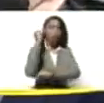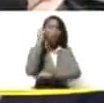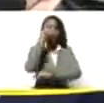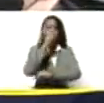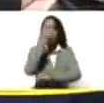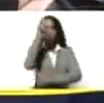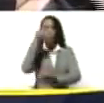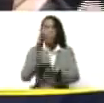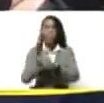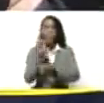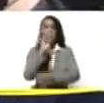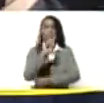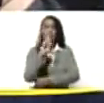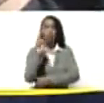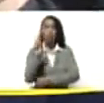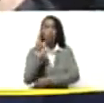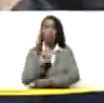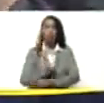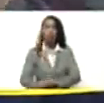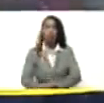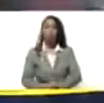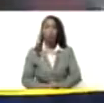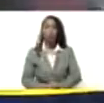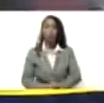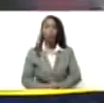doctor tarek william saab